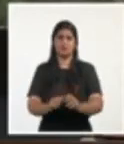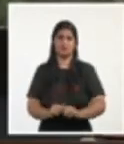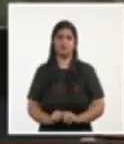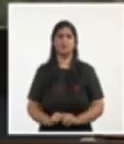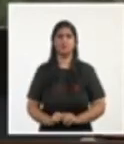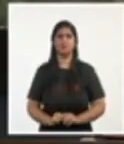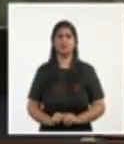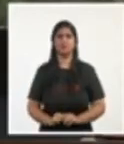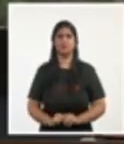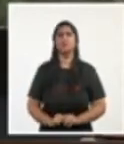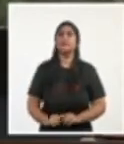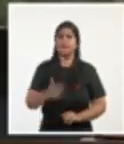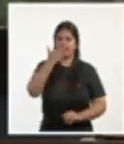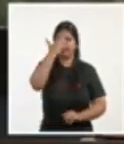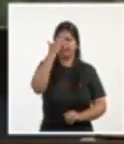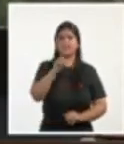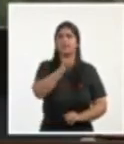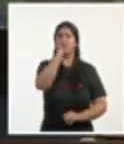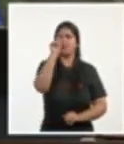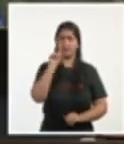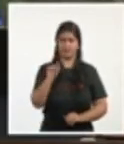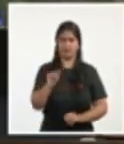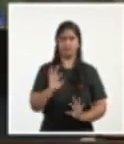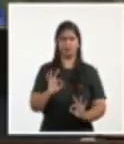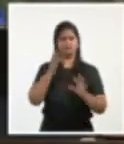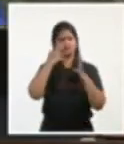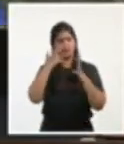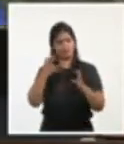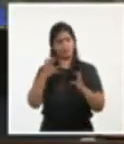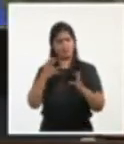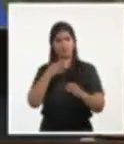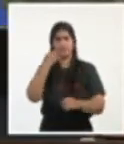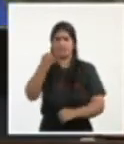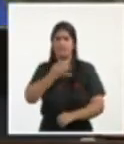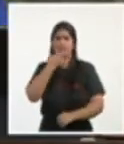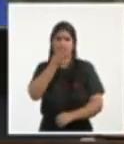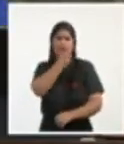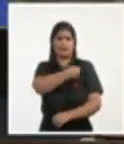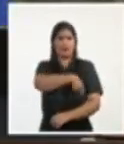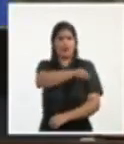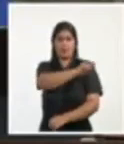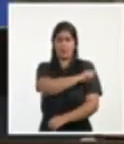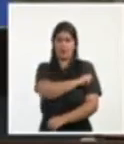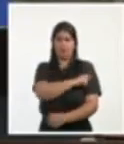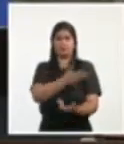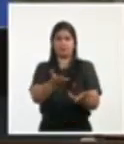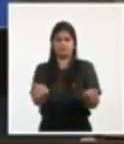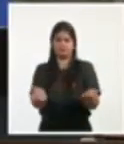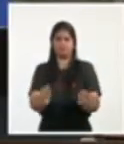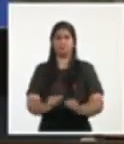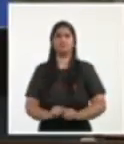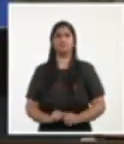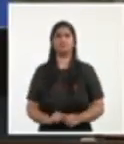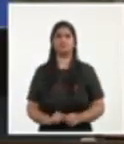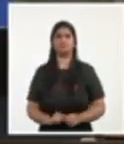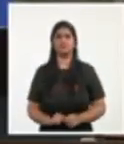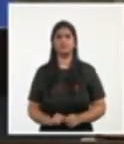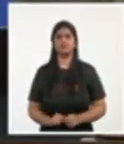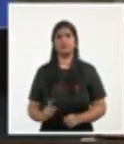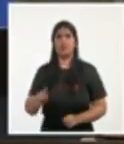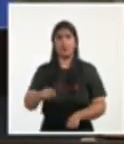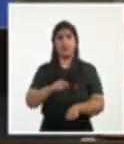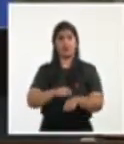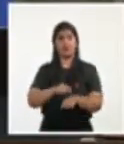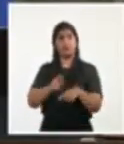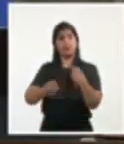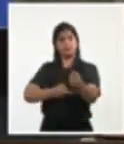estadística ha sido fundamental en toda la concepción de la estrategia en el enfrentamiento a la pandemia en los